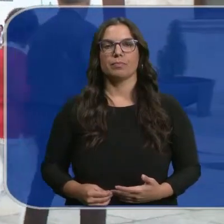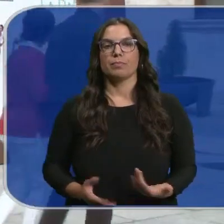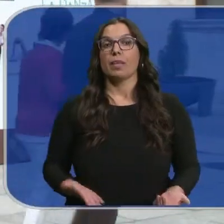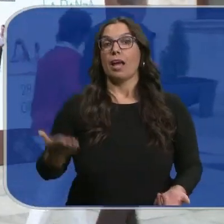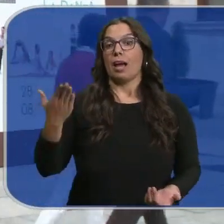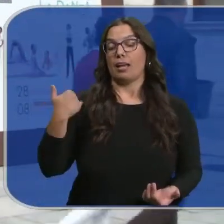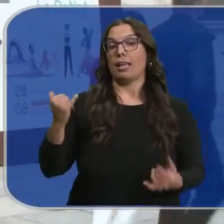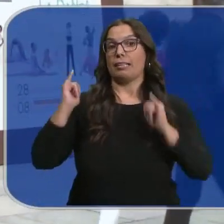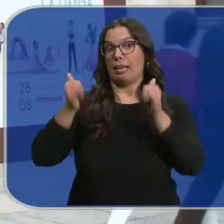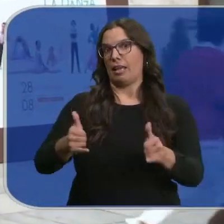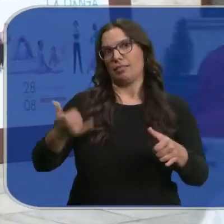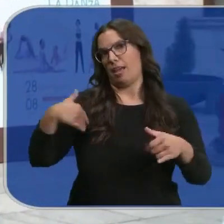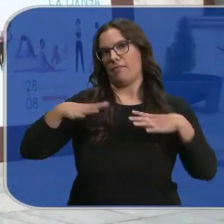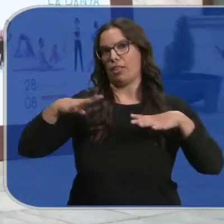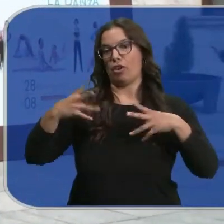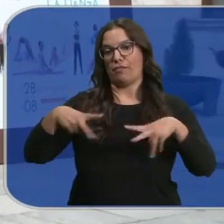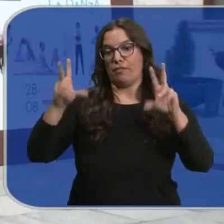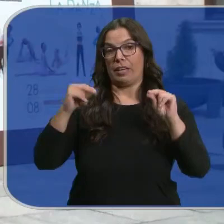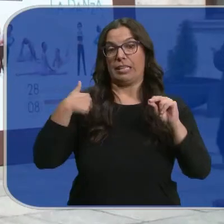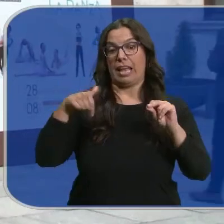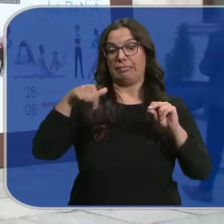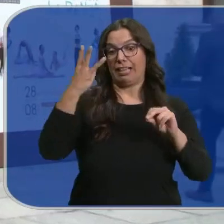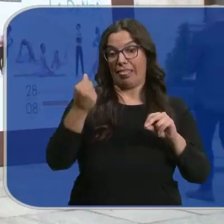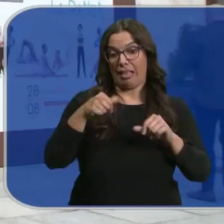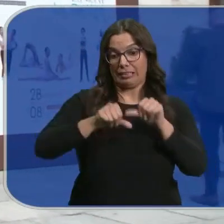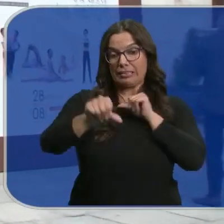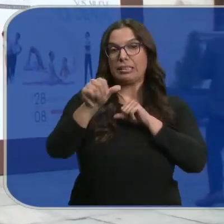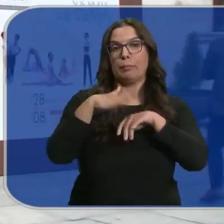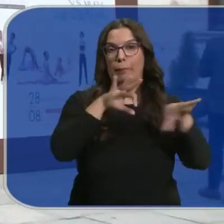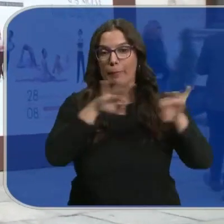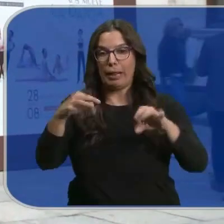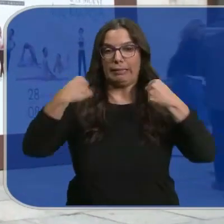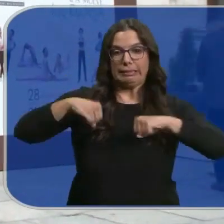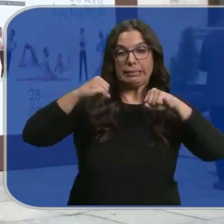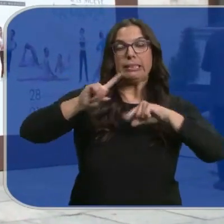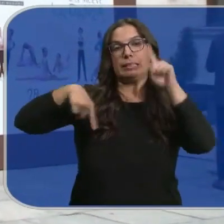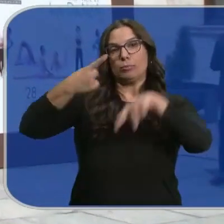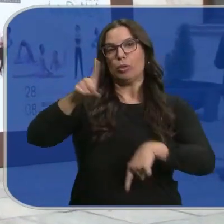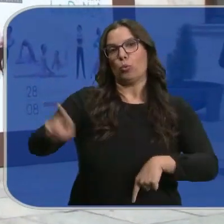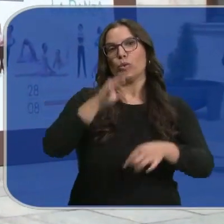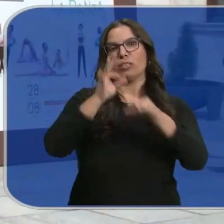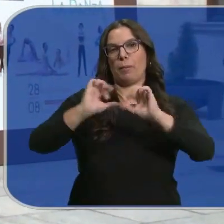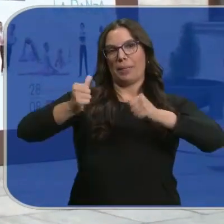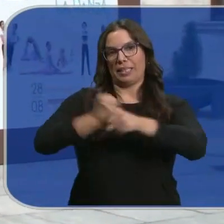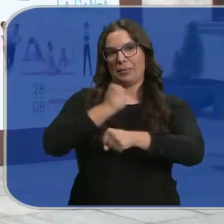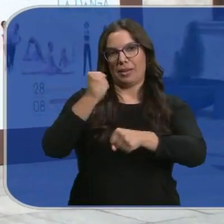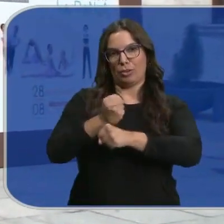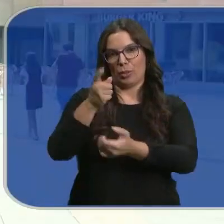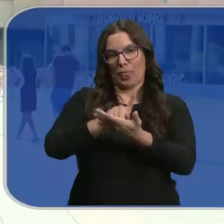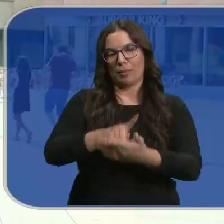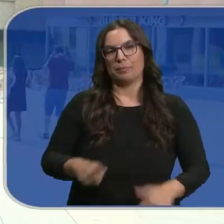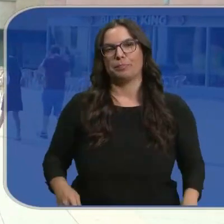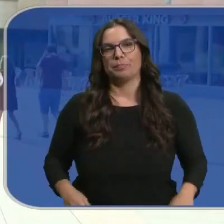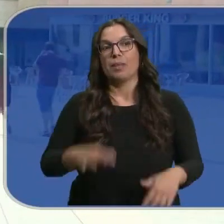Ayer llegué de vacaciones y justo tengo tres días de entrenamiento antes de volver el día 1 de septiembre a